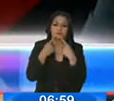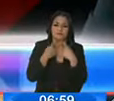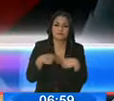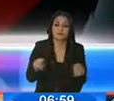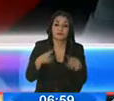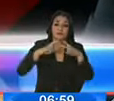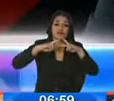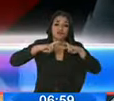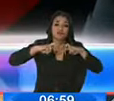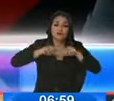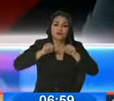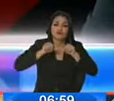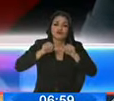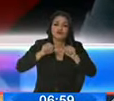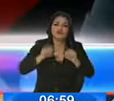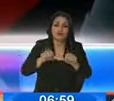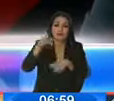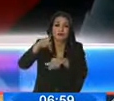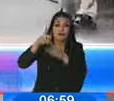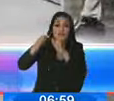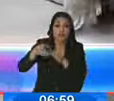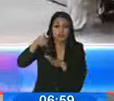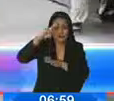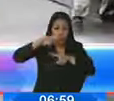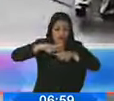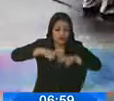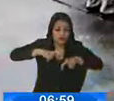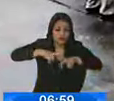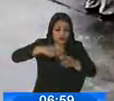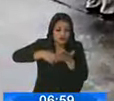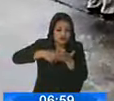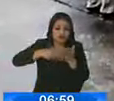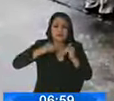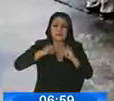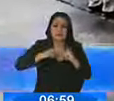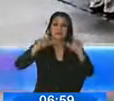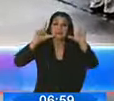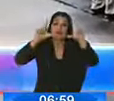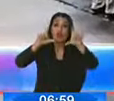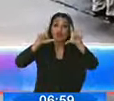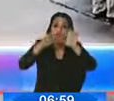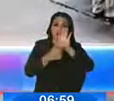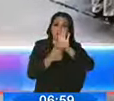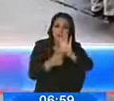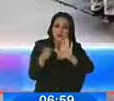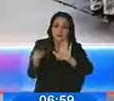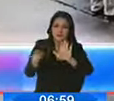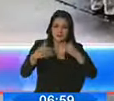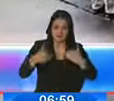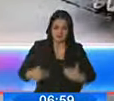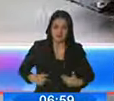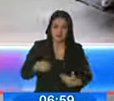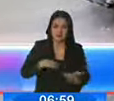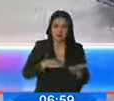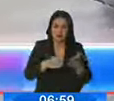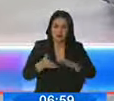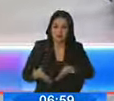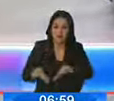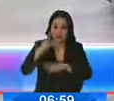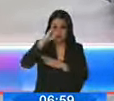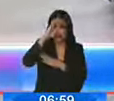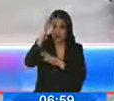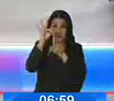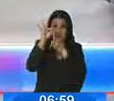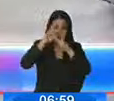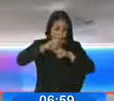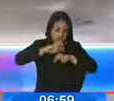se encuentran realizando los análisis. Las fotografías que supuestamente mostrarían sus cuerpos fueron analizadas por Criminalística,